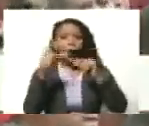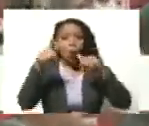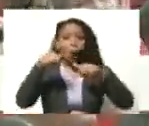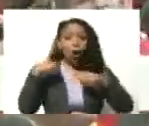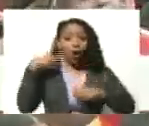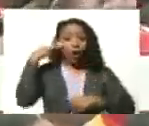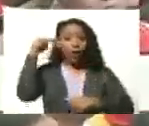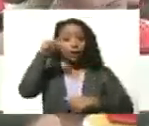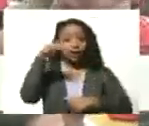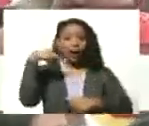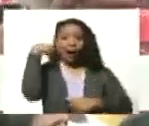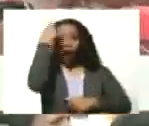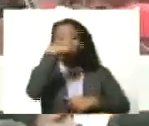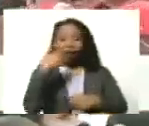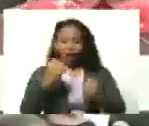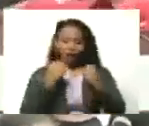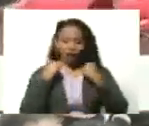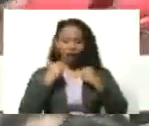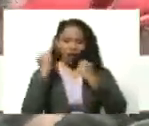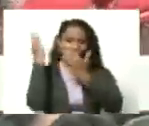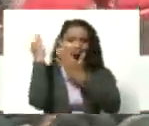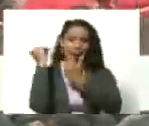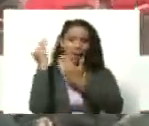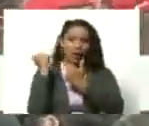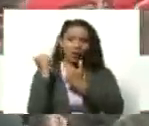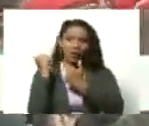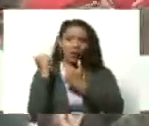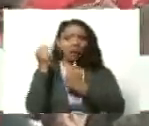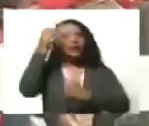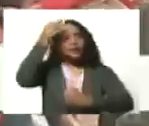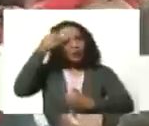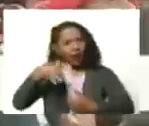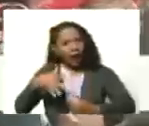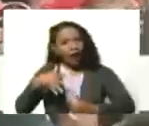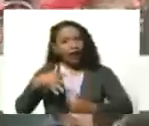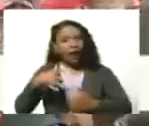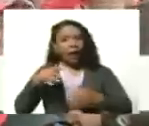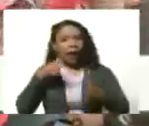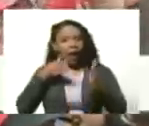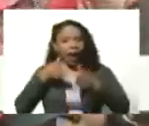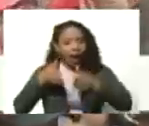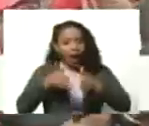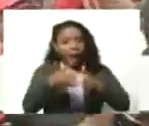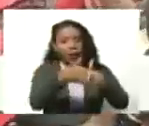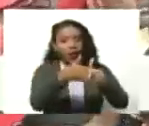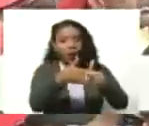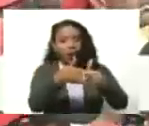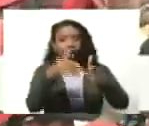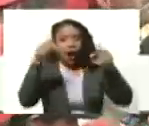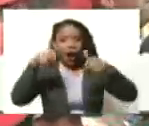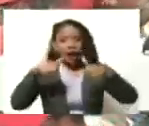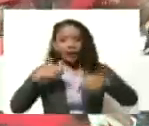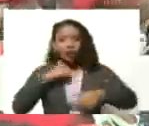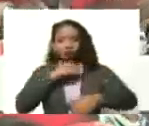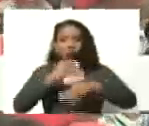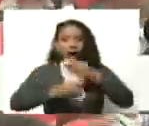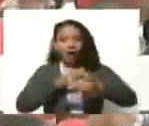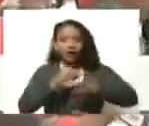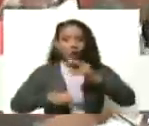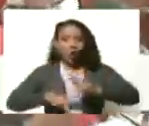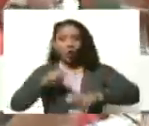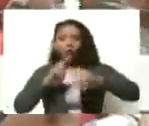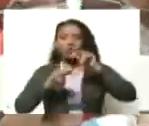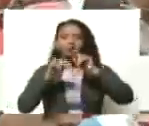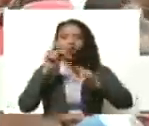arriba es una cara llena de fuerza, de esperanza, ¿ves? De creer que la vía es la vía esta que estamos transitando. No la